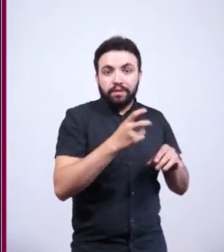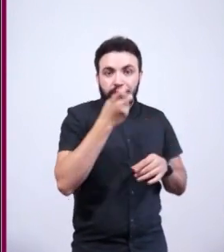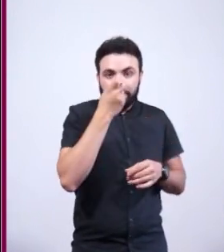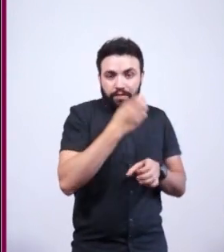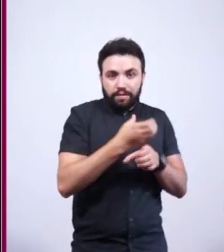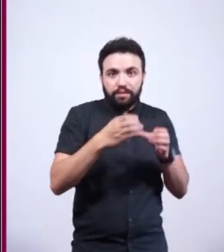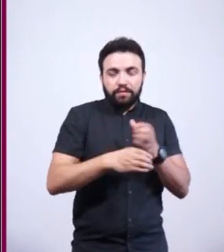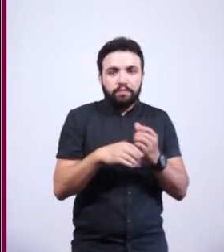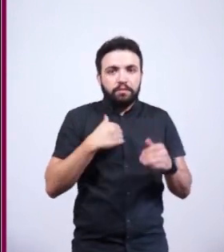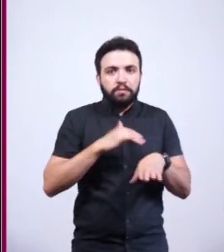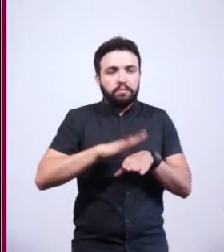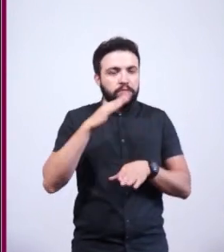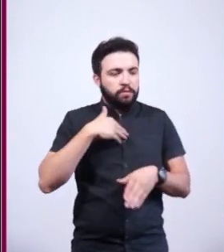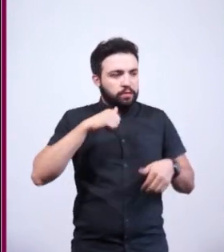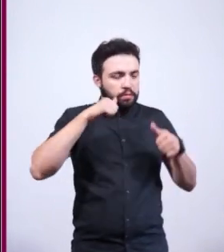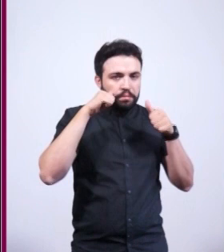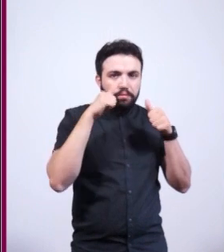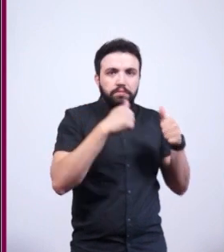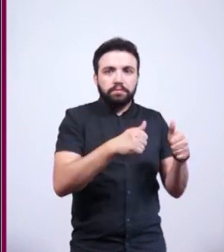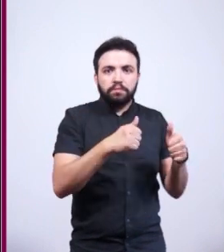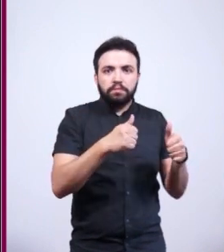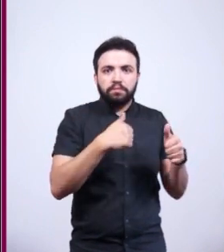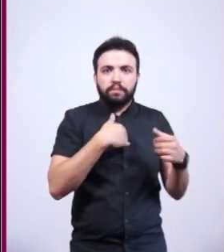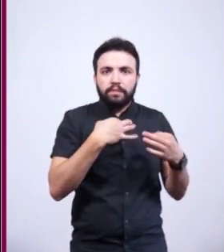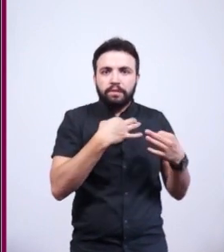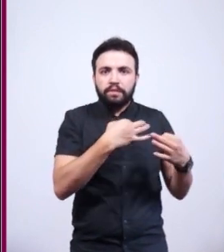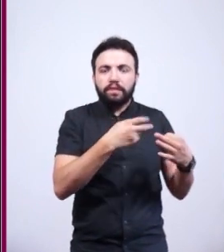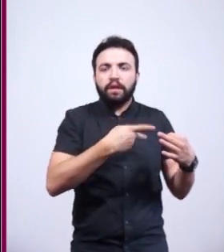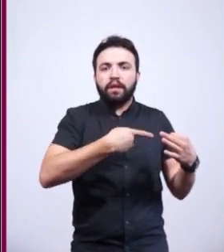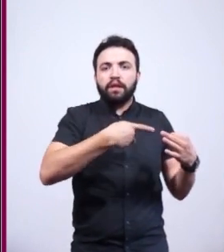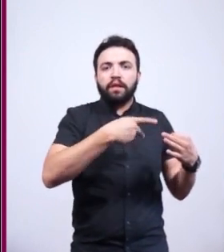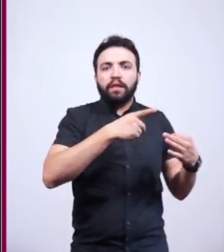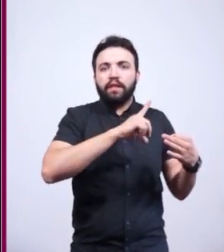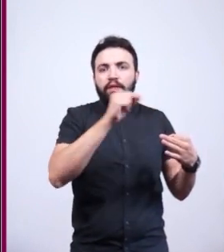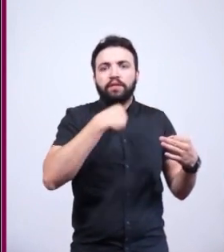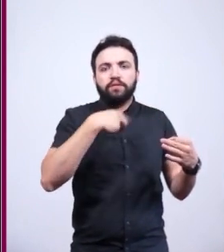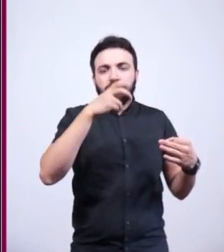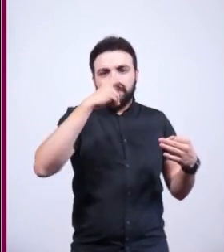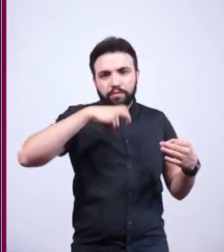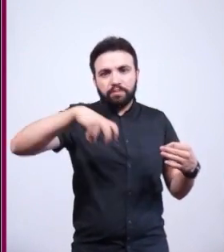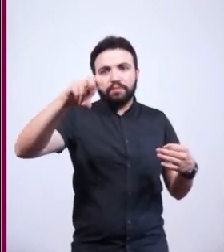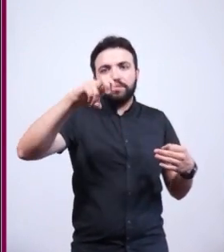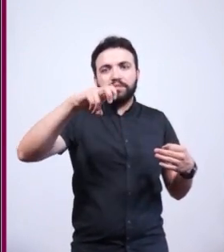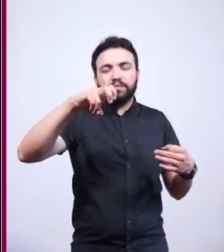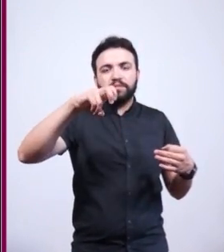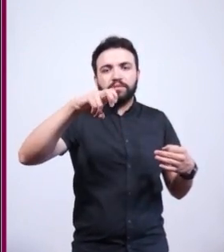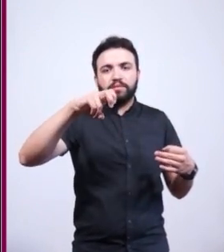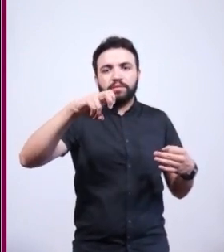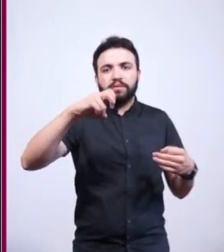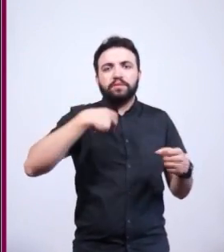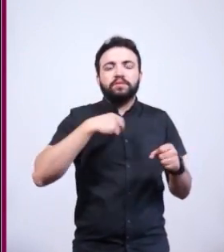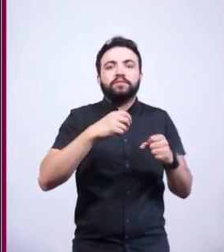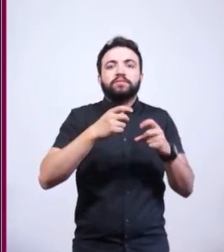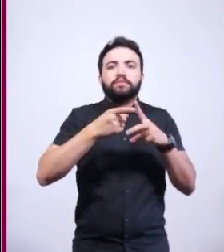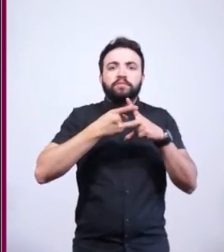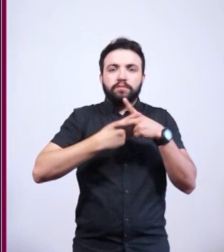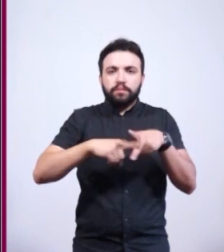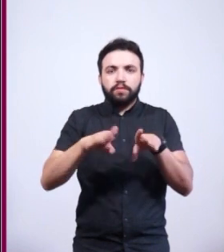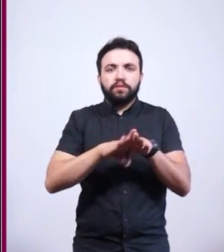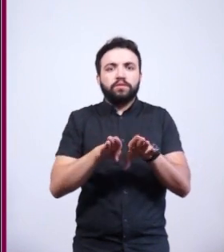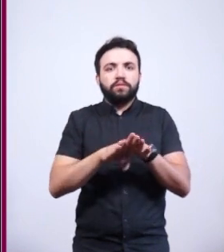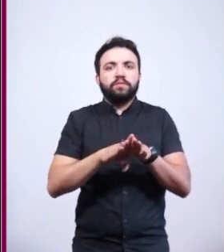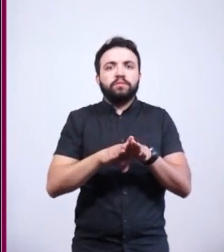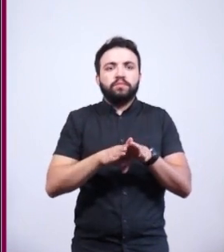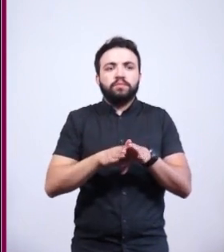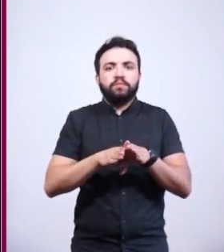empiezan a llamar la atención y entonces viajé al Triunfo y empecé a hacer entrevistas con personas